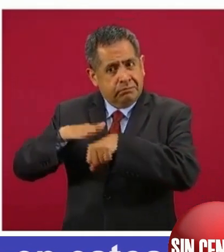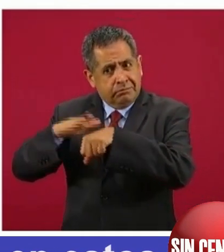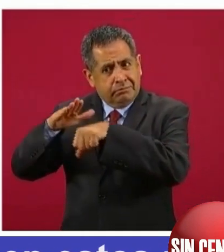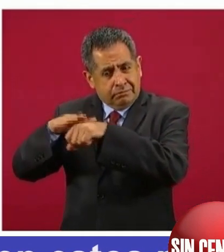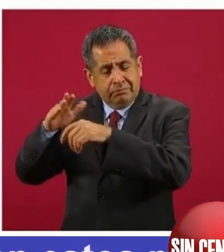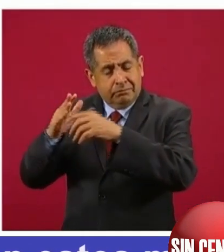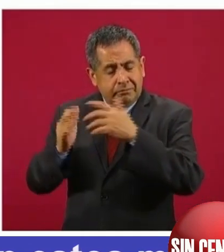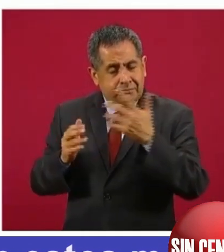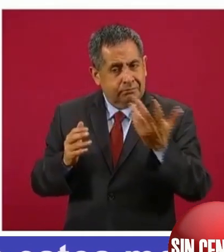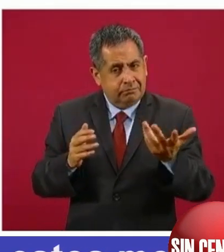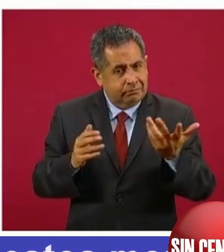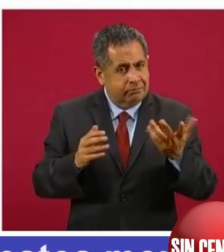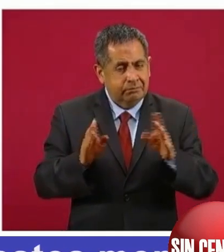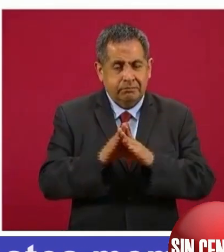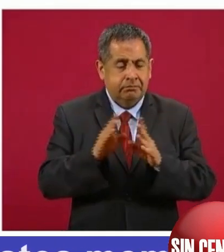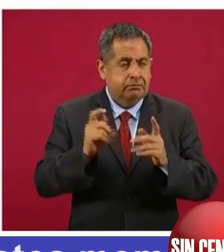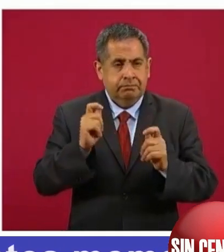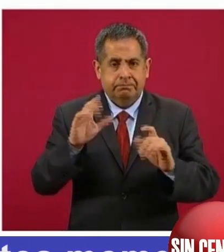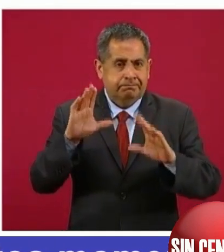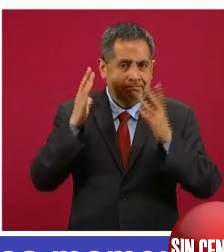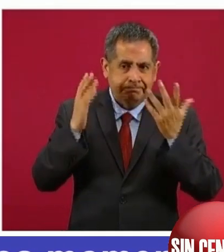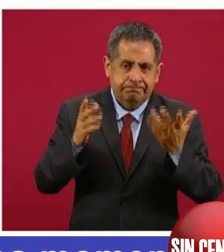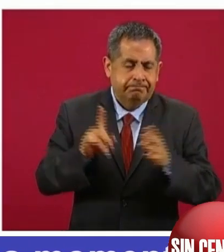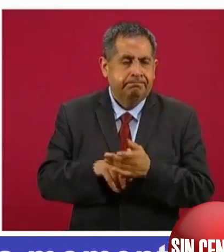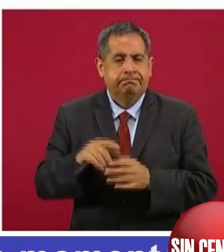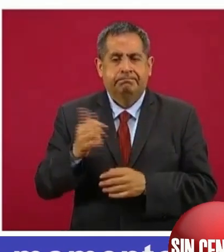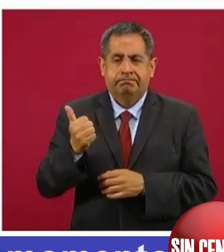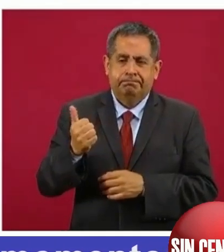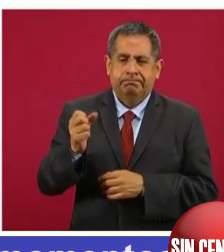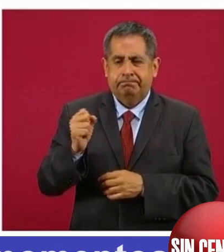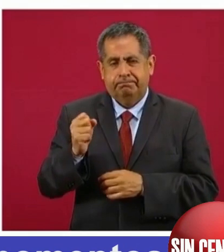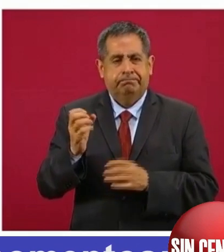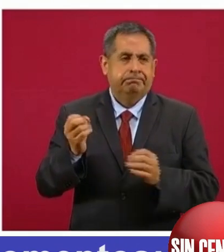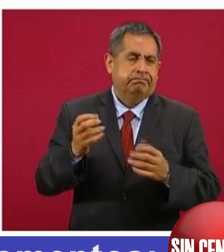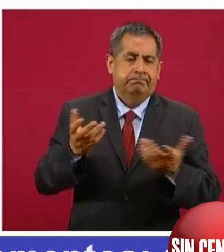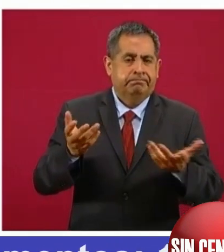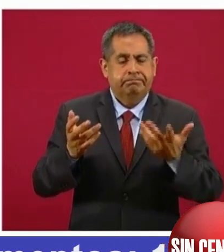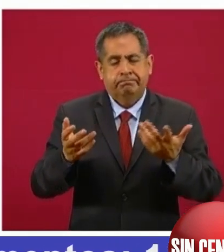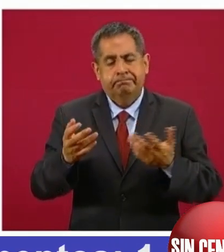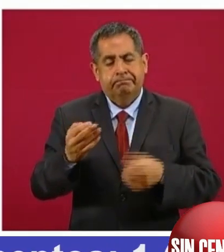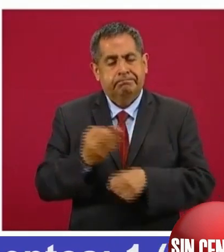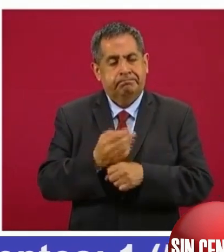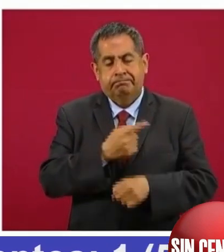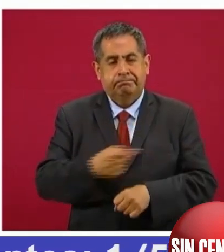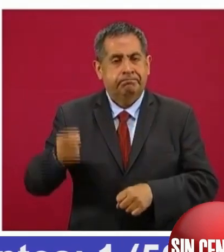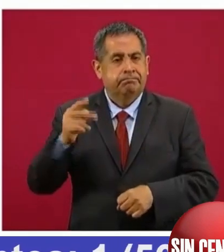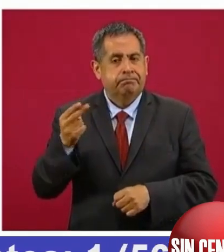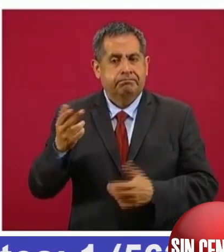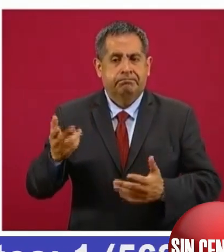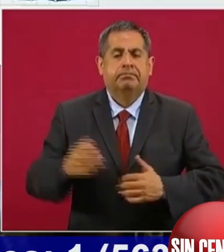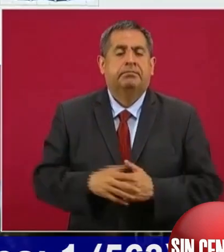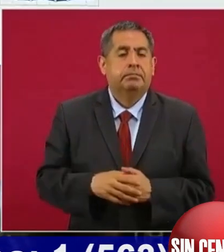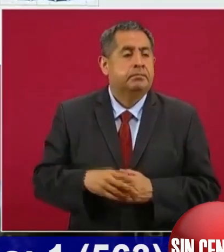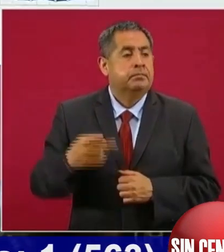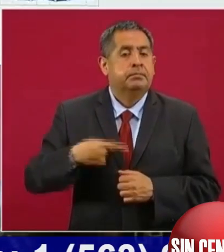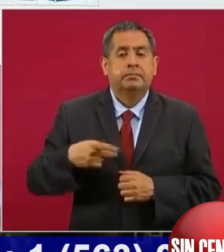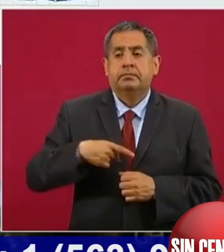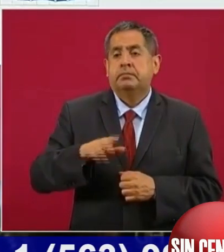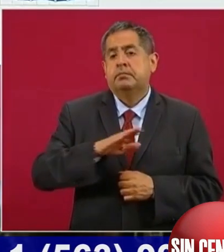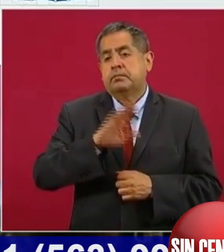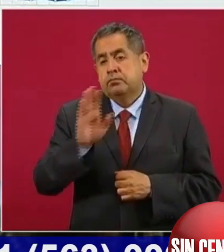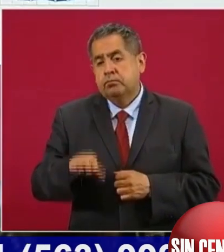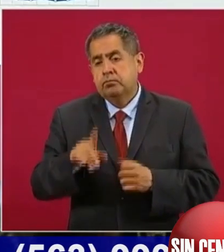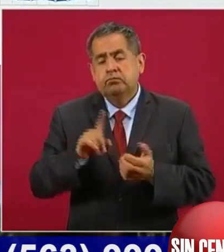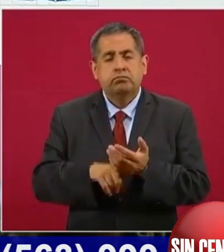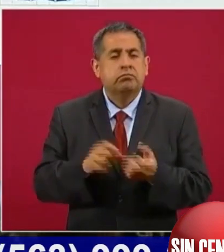de un incremento más acelerado desde agosto, septiembre y octubre y lo que llevamos de noviembre. Las defunciones también están